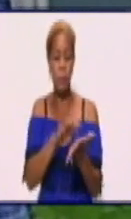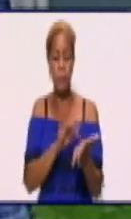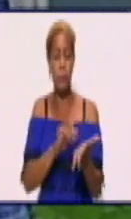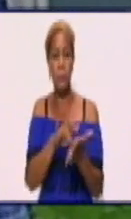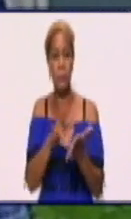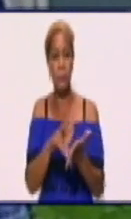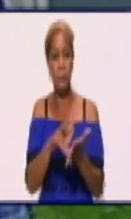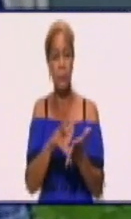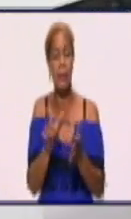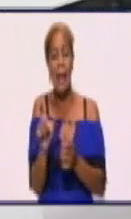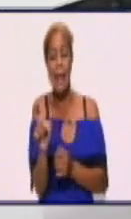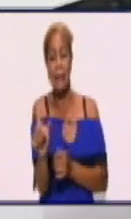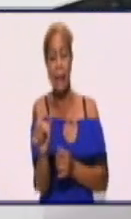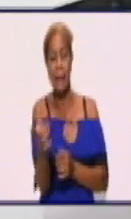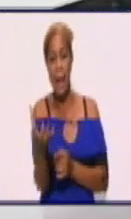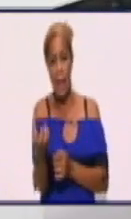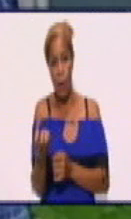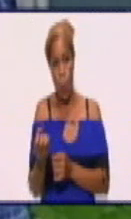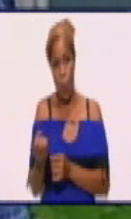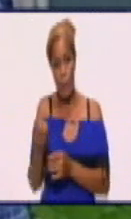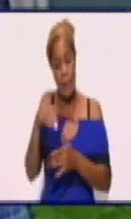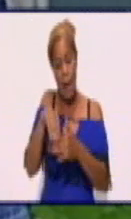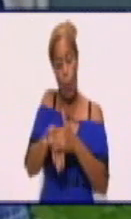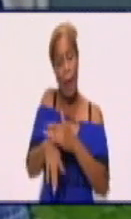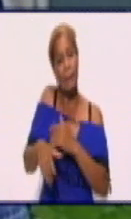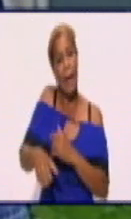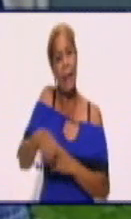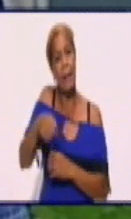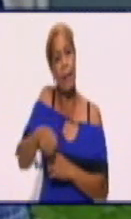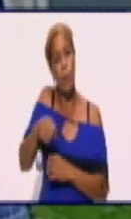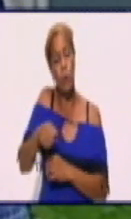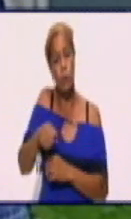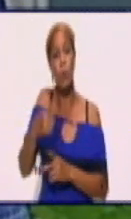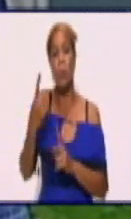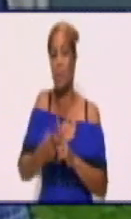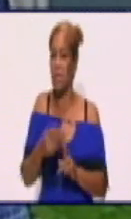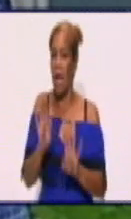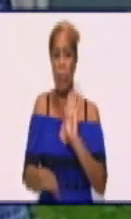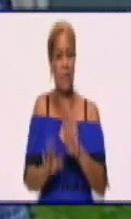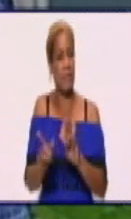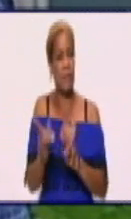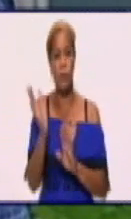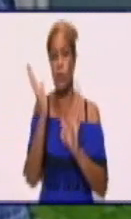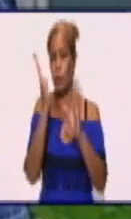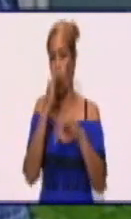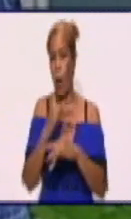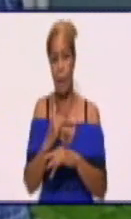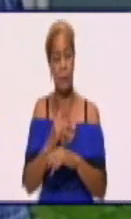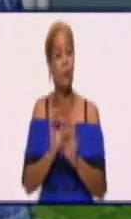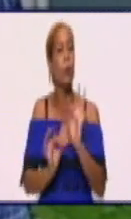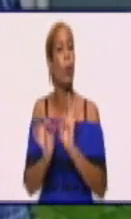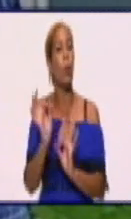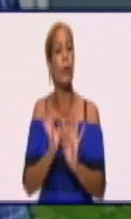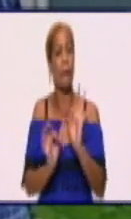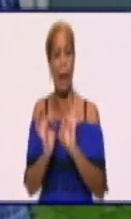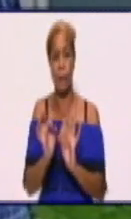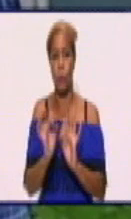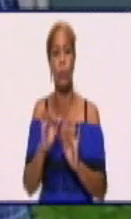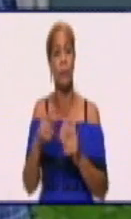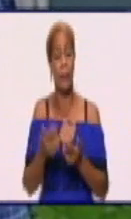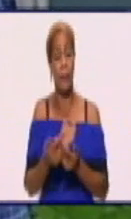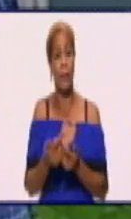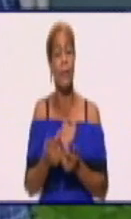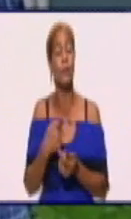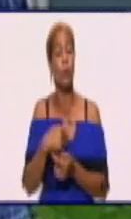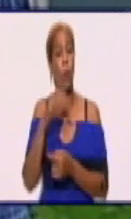camino a andar y esas manos se pudieron contaminar ahí y yo quiero aclarar que en cada uno de esos puntos ellos